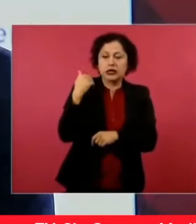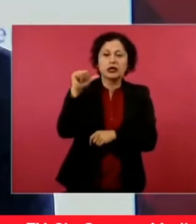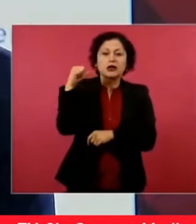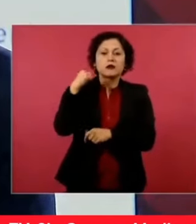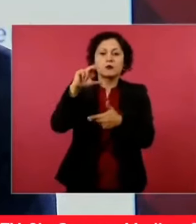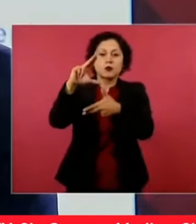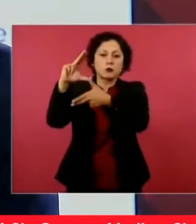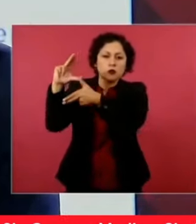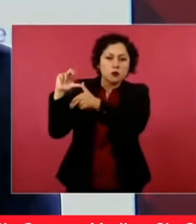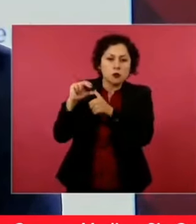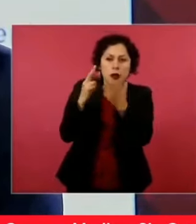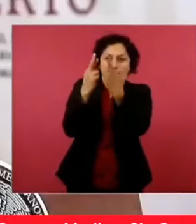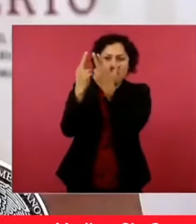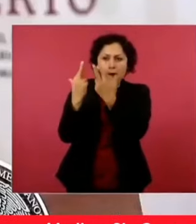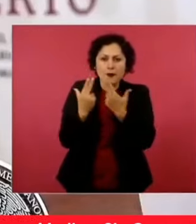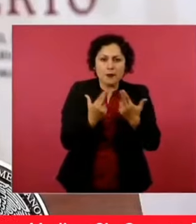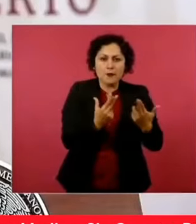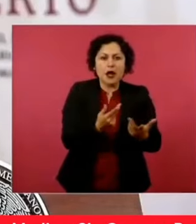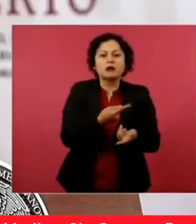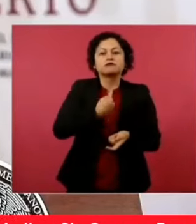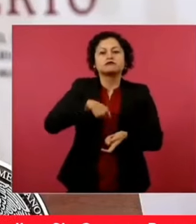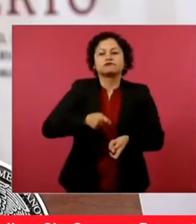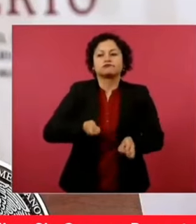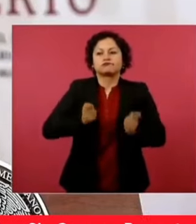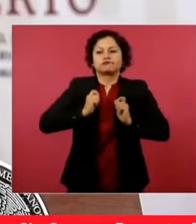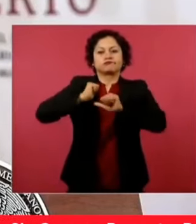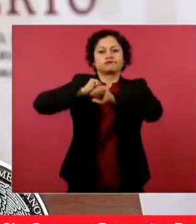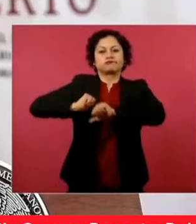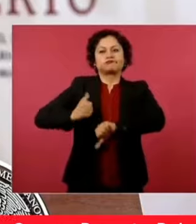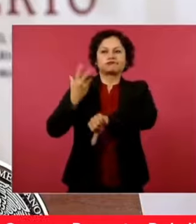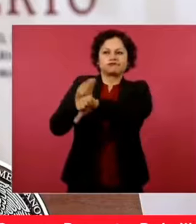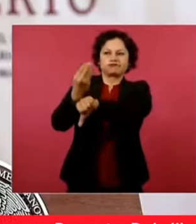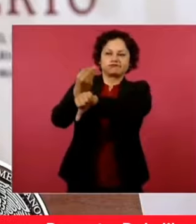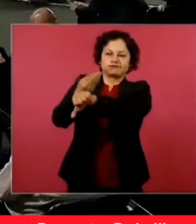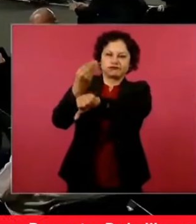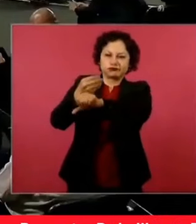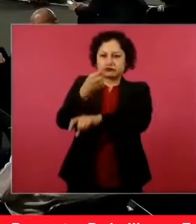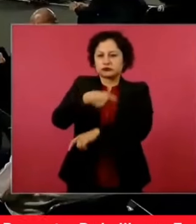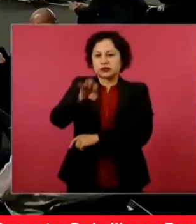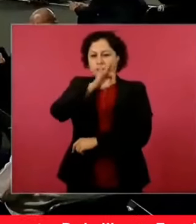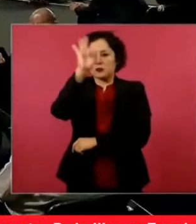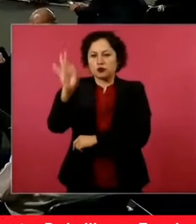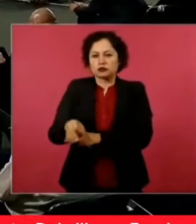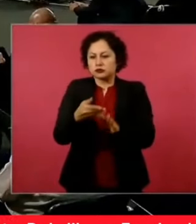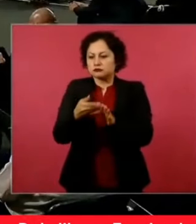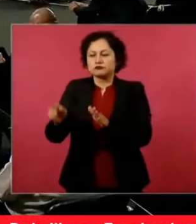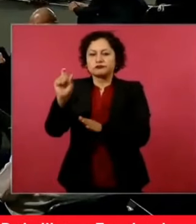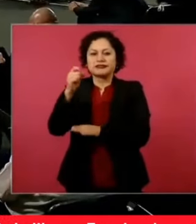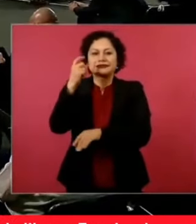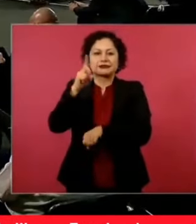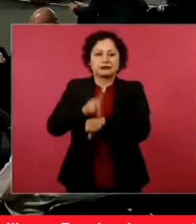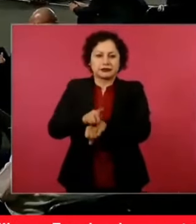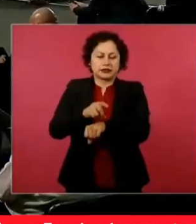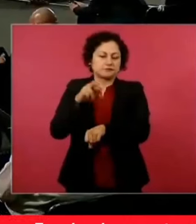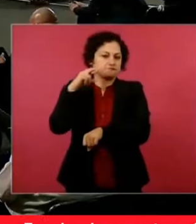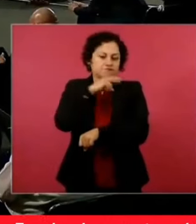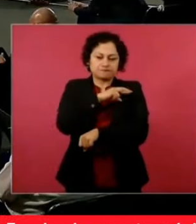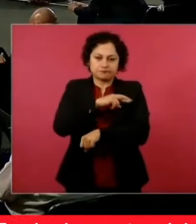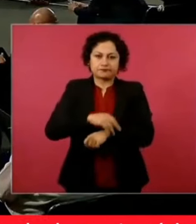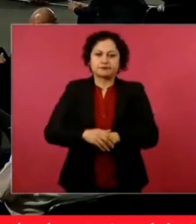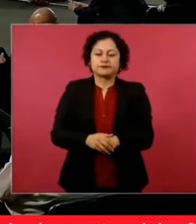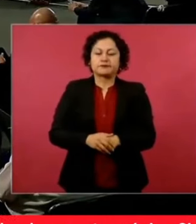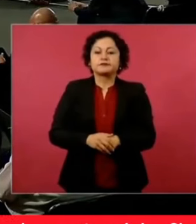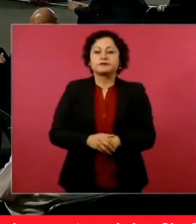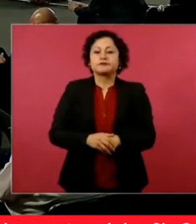primer operador que restableció al 100% la conectividad prácticamente en 20 días. Asimismo, a través